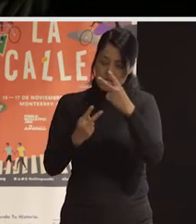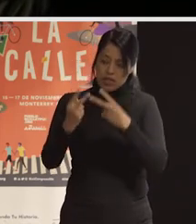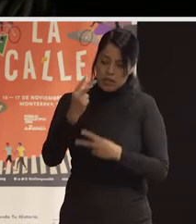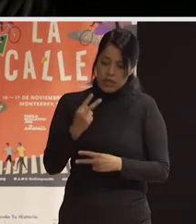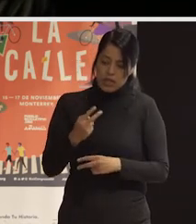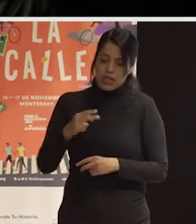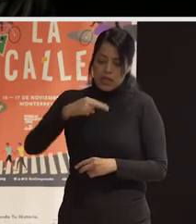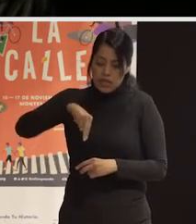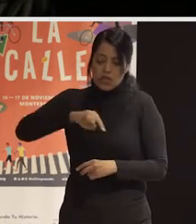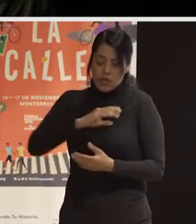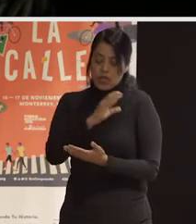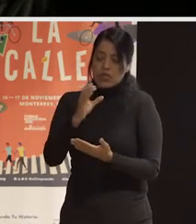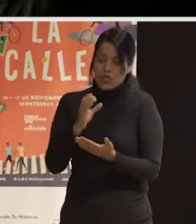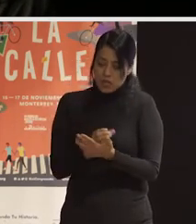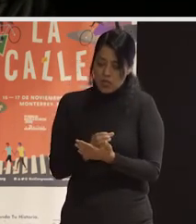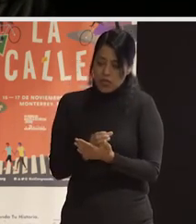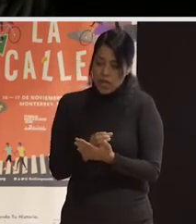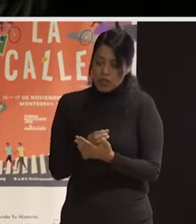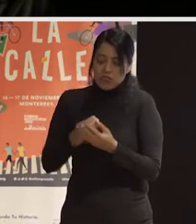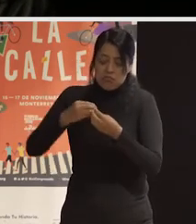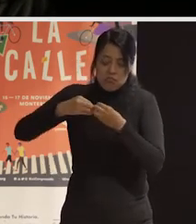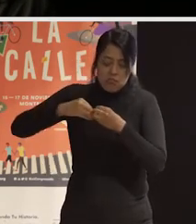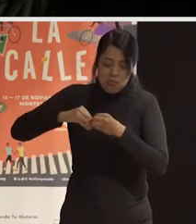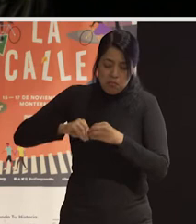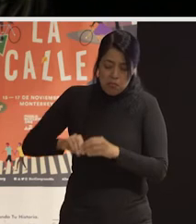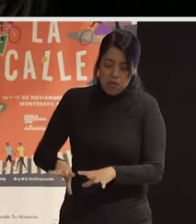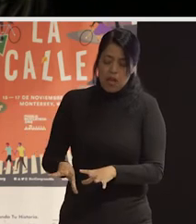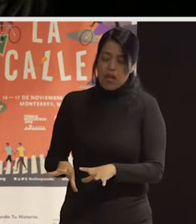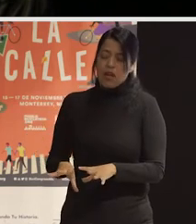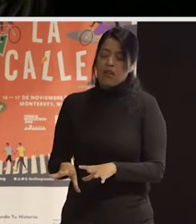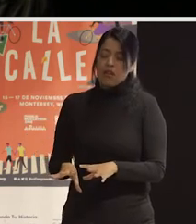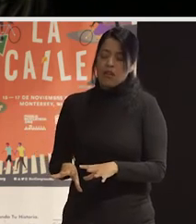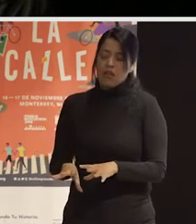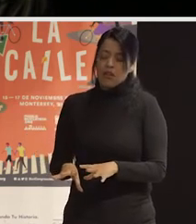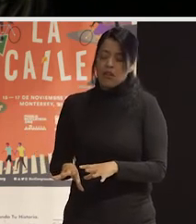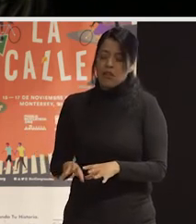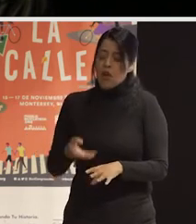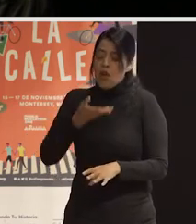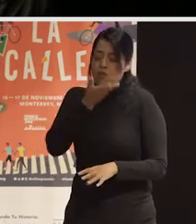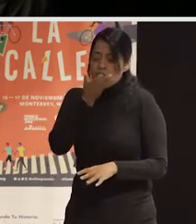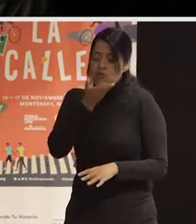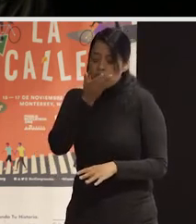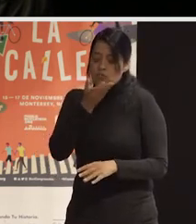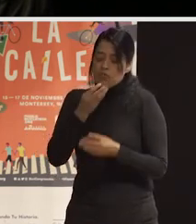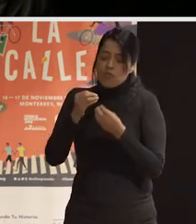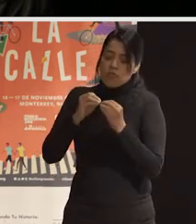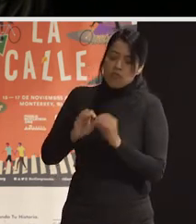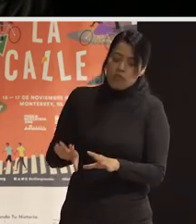nuestra ciudad van perdiendo sus tradiciones van